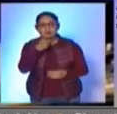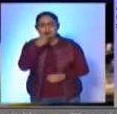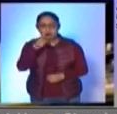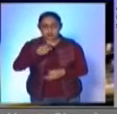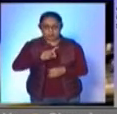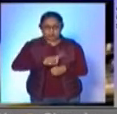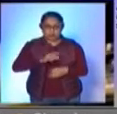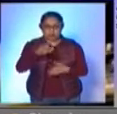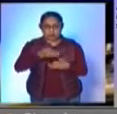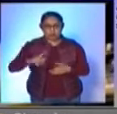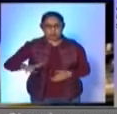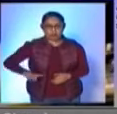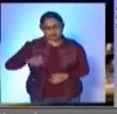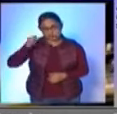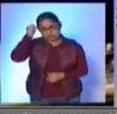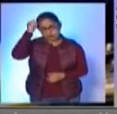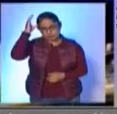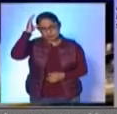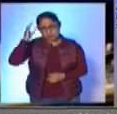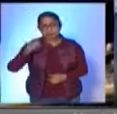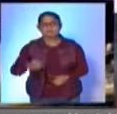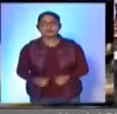del estado, Silvano Aureoles Conejo.